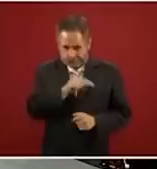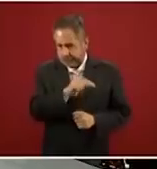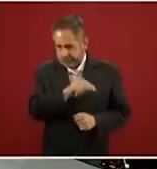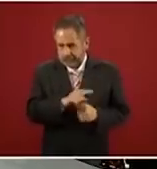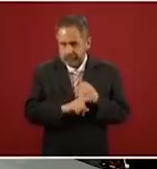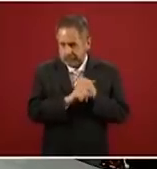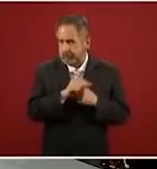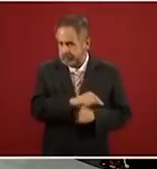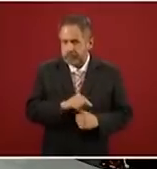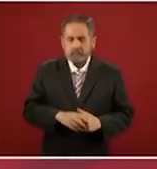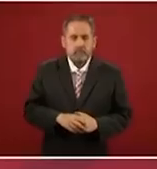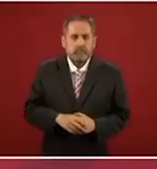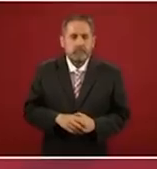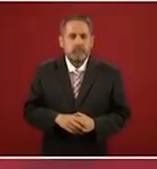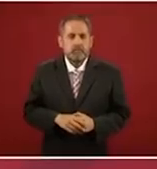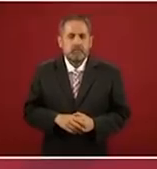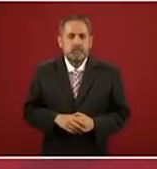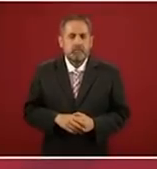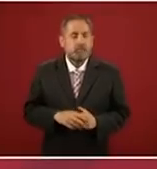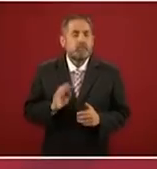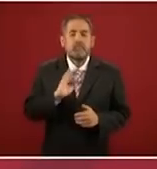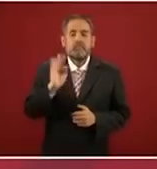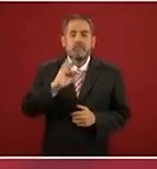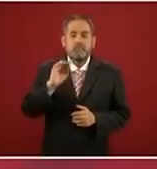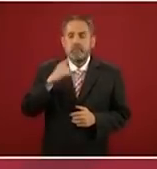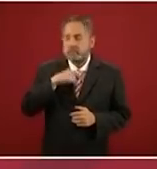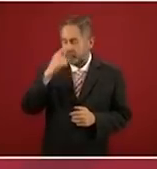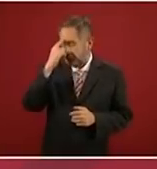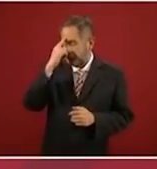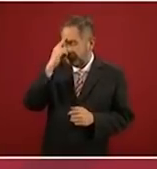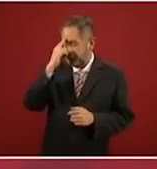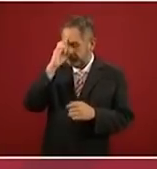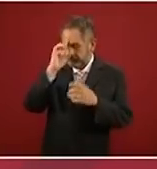éste nos diera amnesia